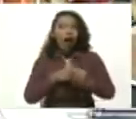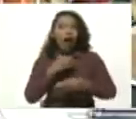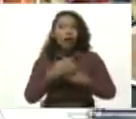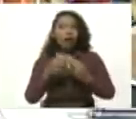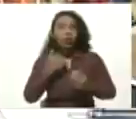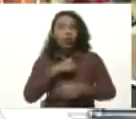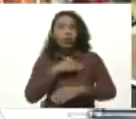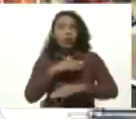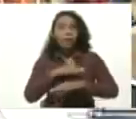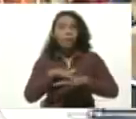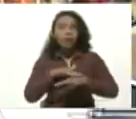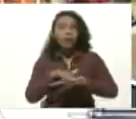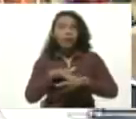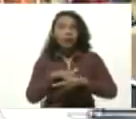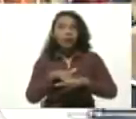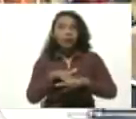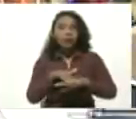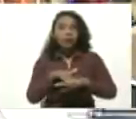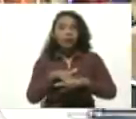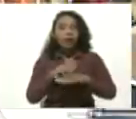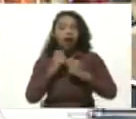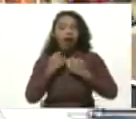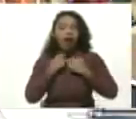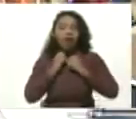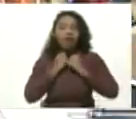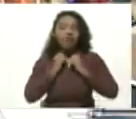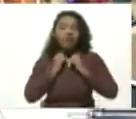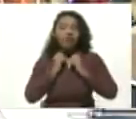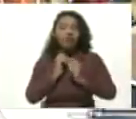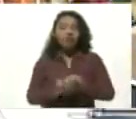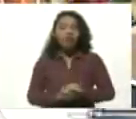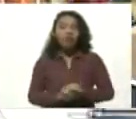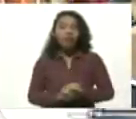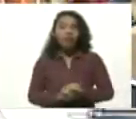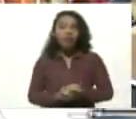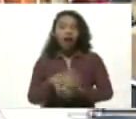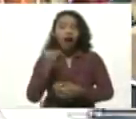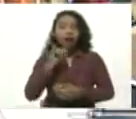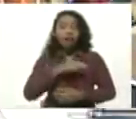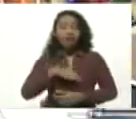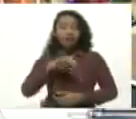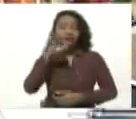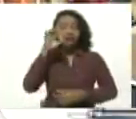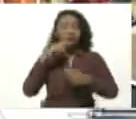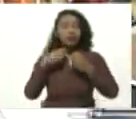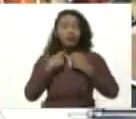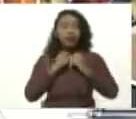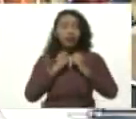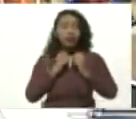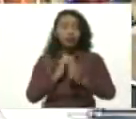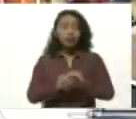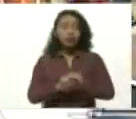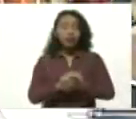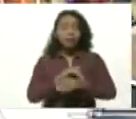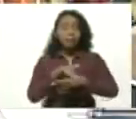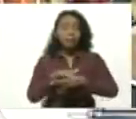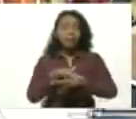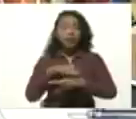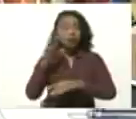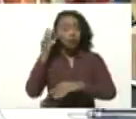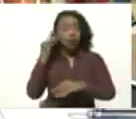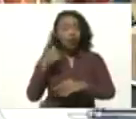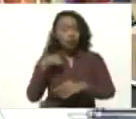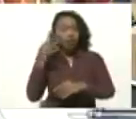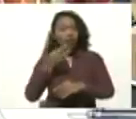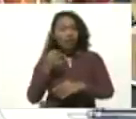nuestra ministra, aristobulista, tiene el espíritu de Aristóbulo. Ministra Yelitza, de verdad, yo lo